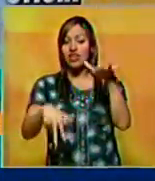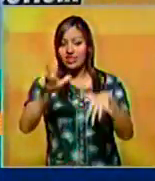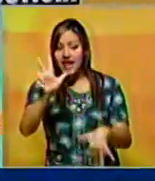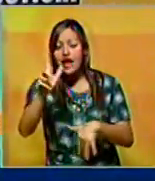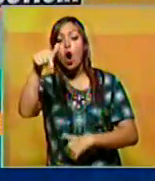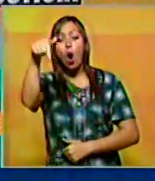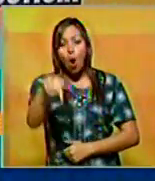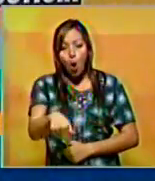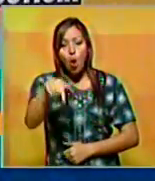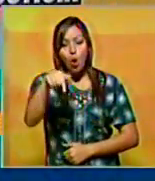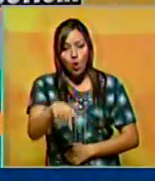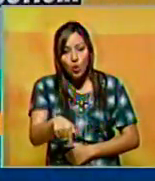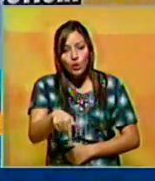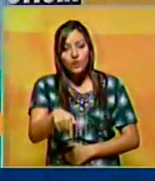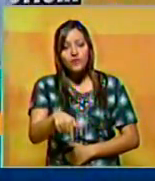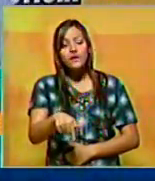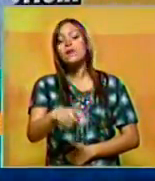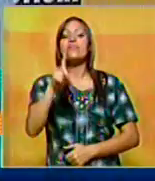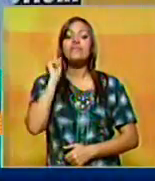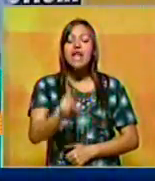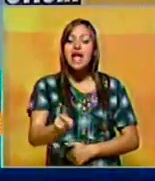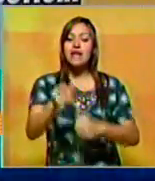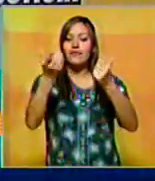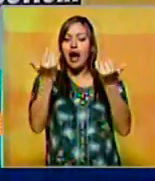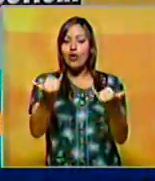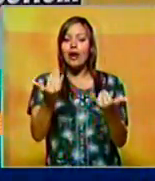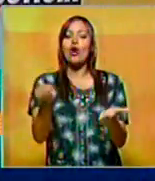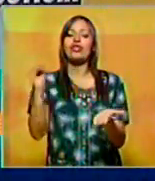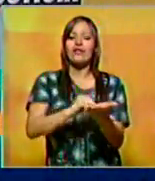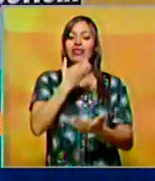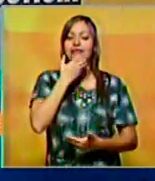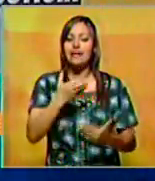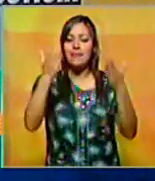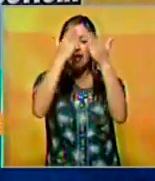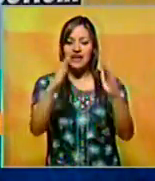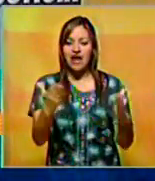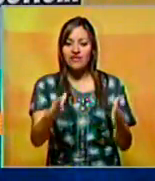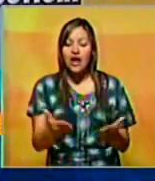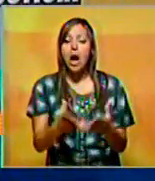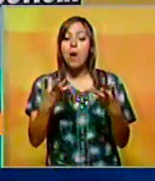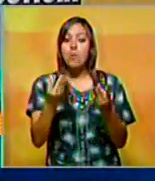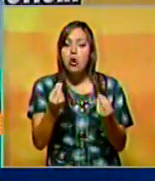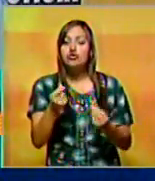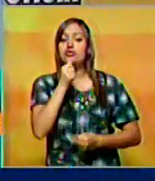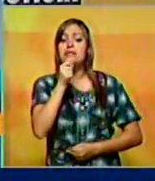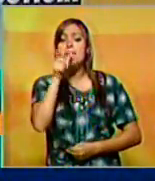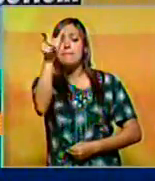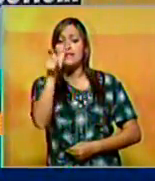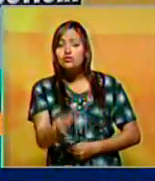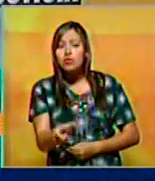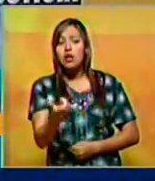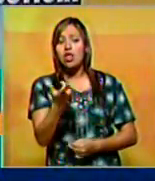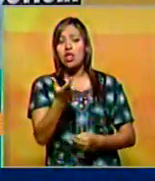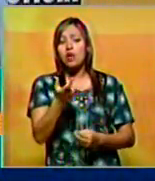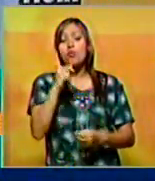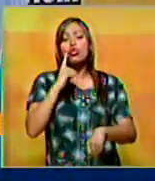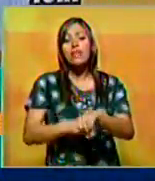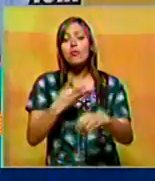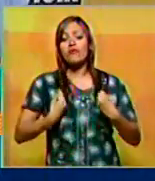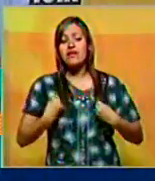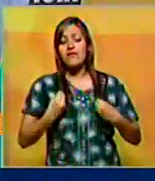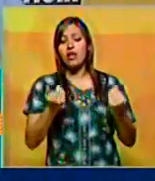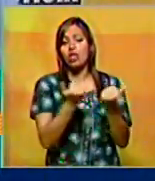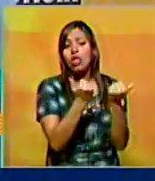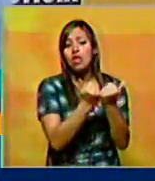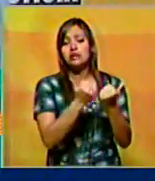que hoy pasarán estas Navidades de nuevo en muchos refugios, en muchas partes de Venezuela, cerca de